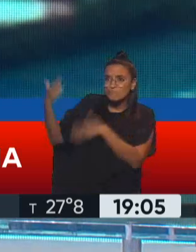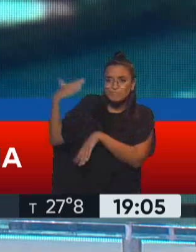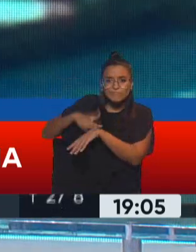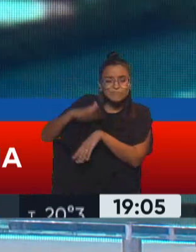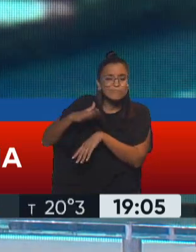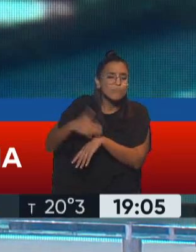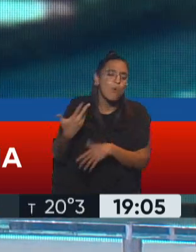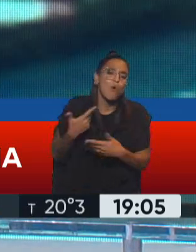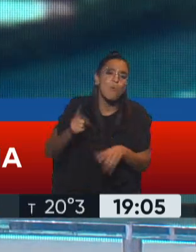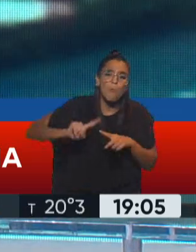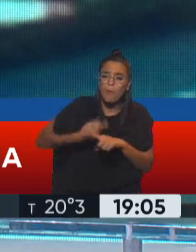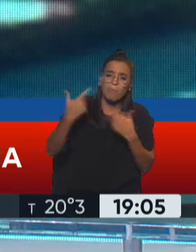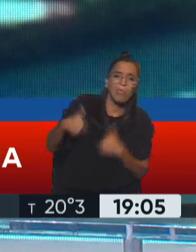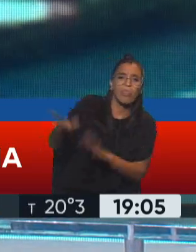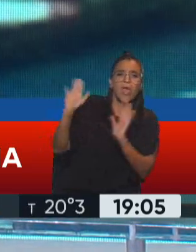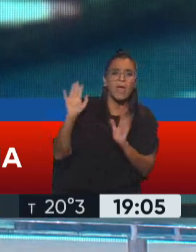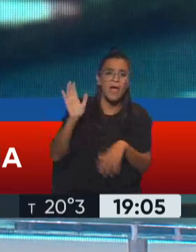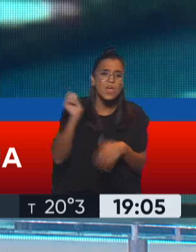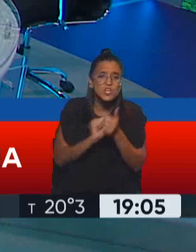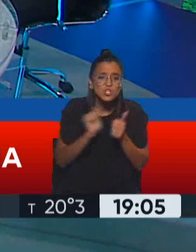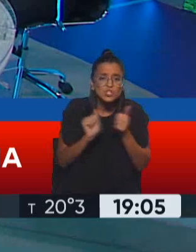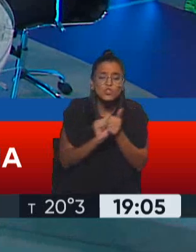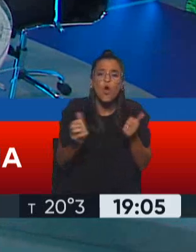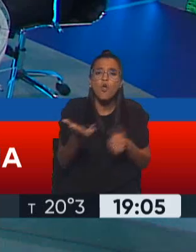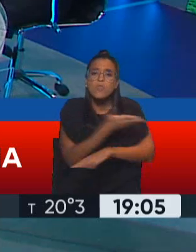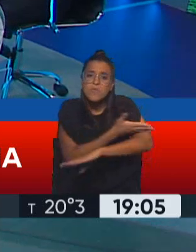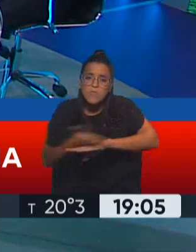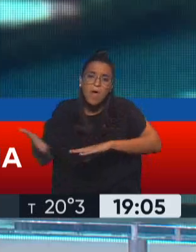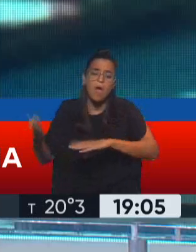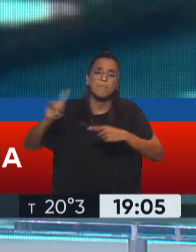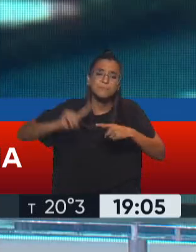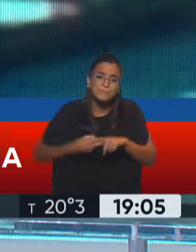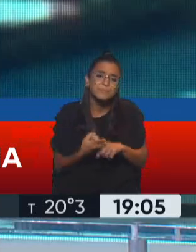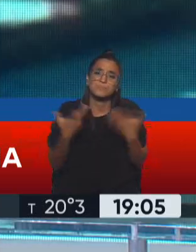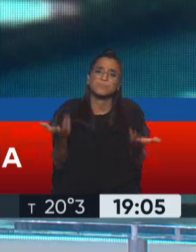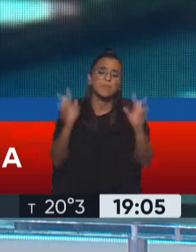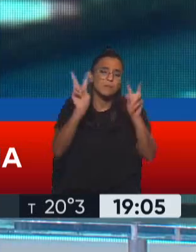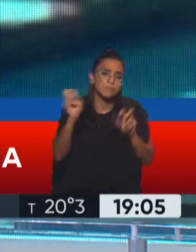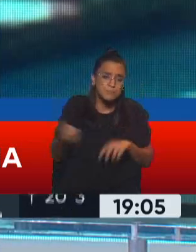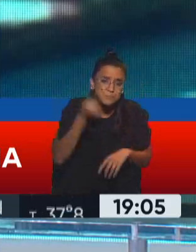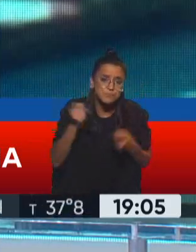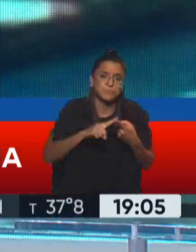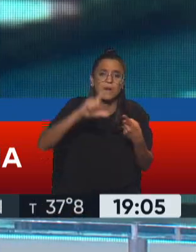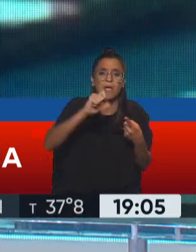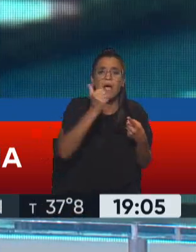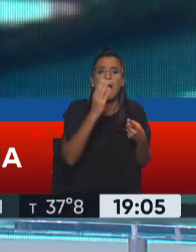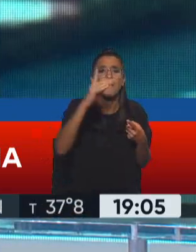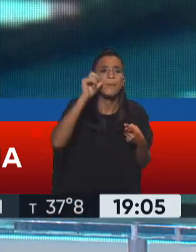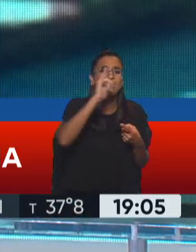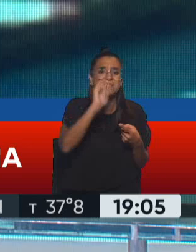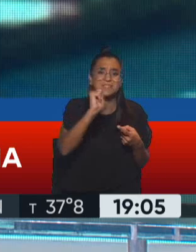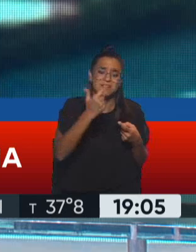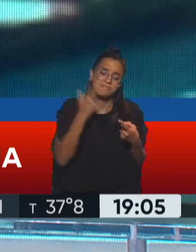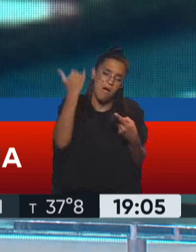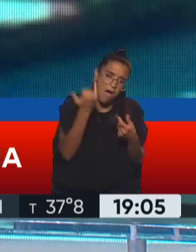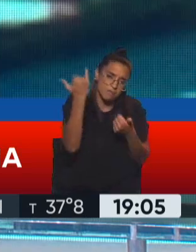impunidad política, ¿no? Que pareciese que la impunidad históricamente fue rondando a la política. Casos emblemáticos, hablamos de José Luis Cabezas en este momento, pero sí